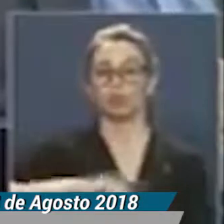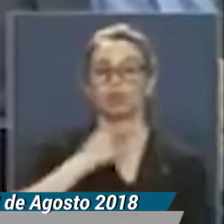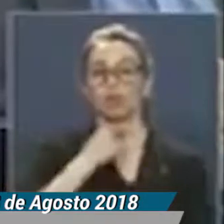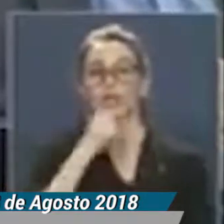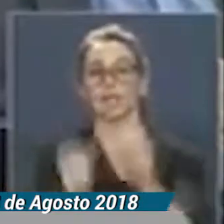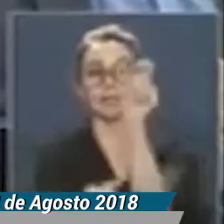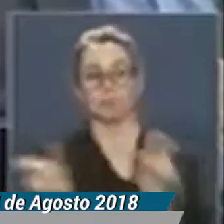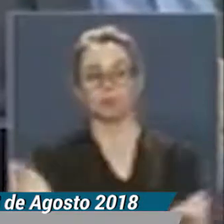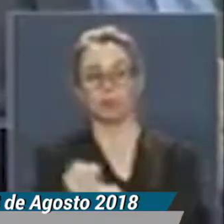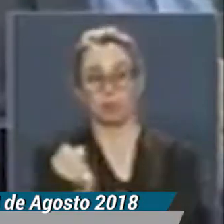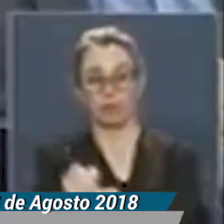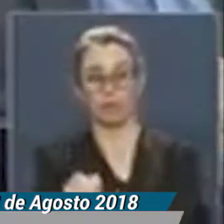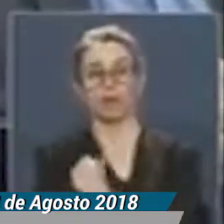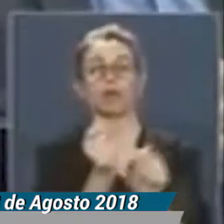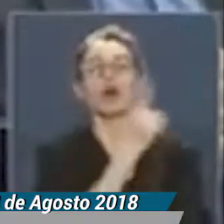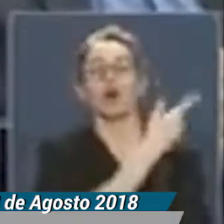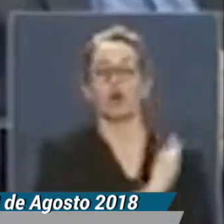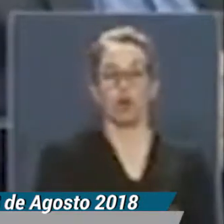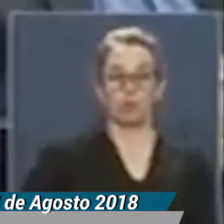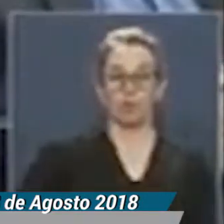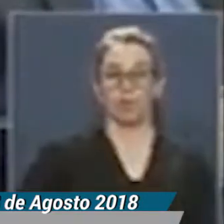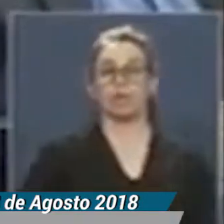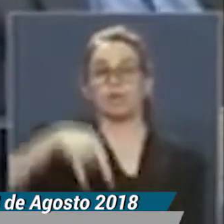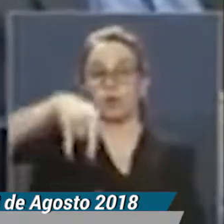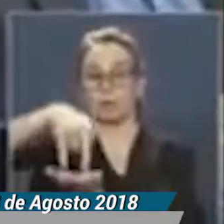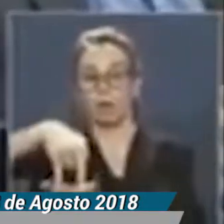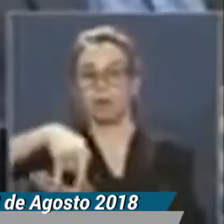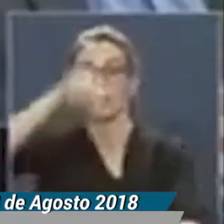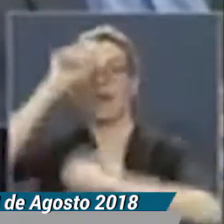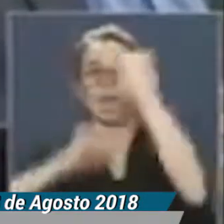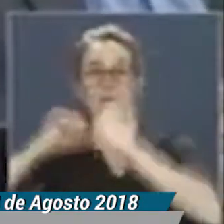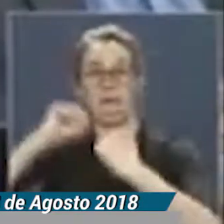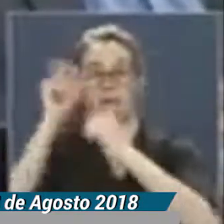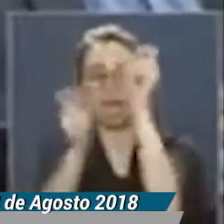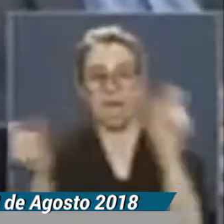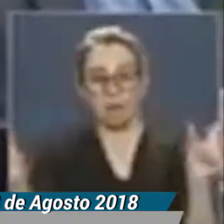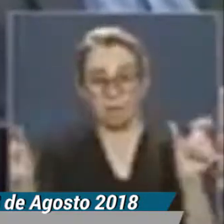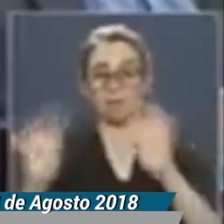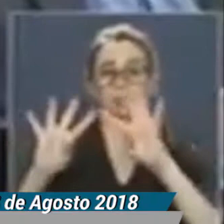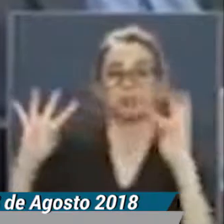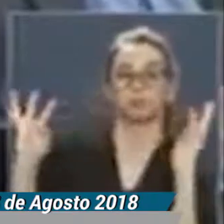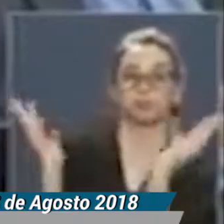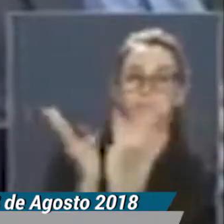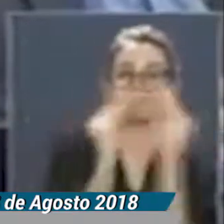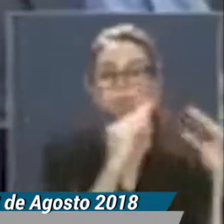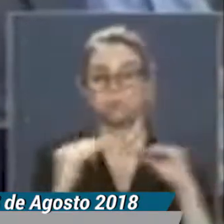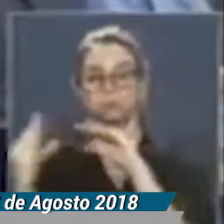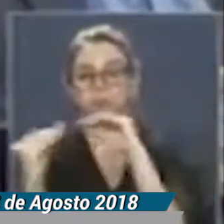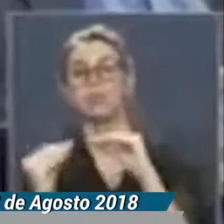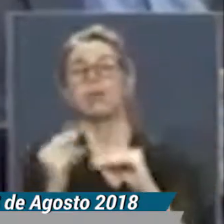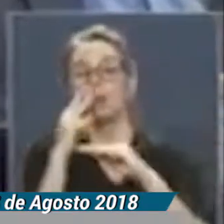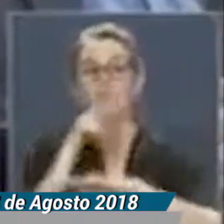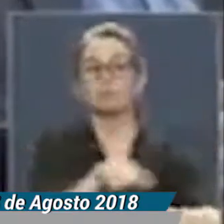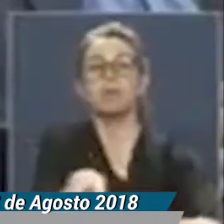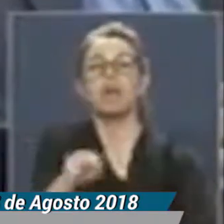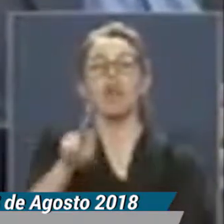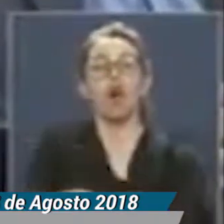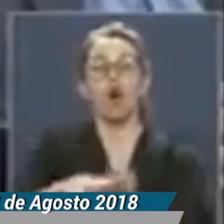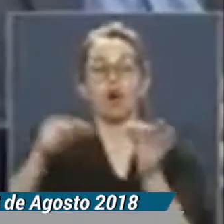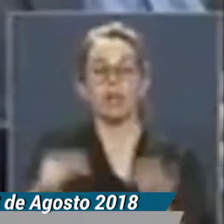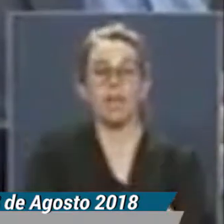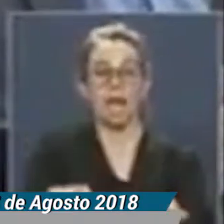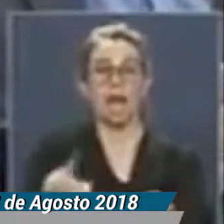los trabajadores, el gobierno, el parlamento y los empresarios dialoguen sobre el escenario real y no sobre un